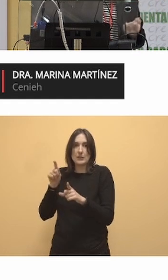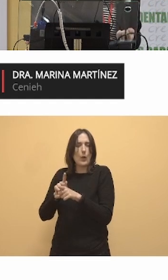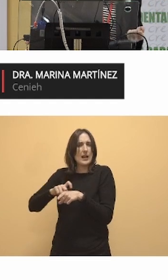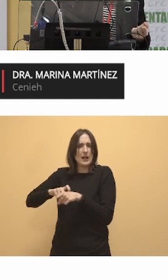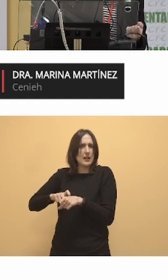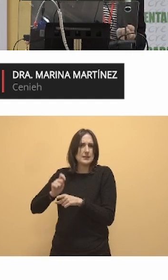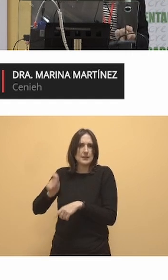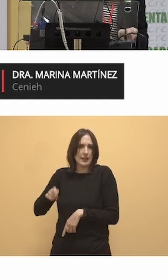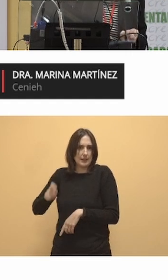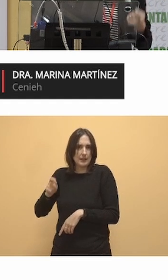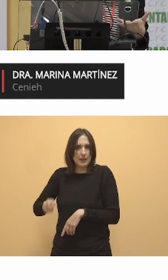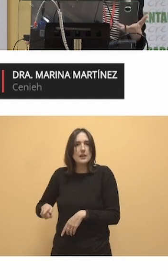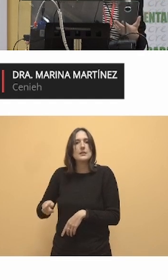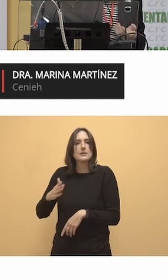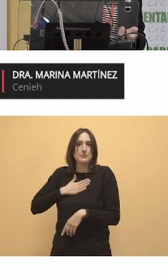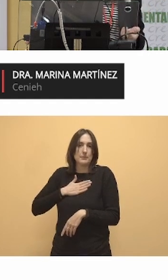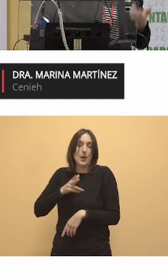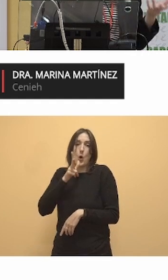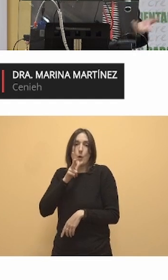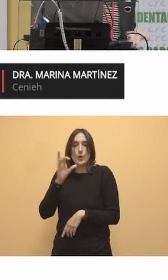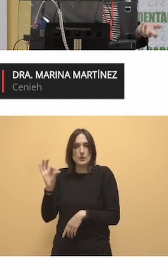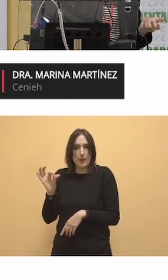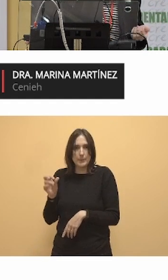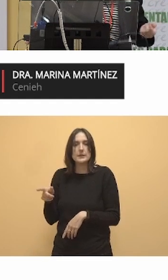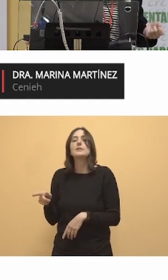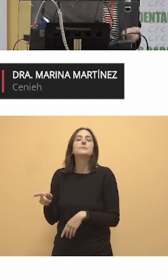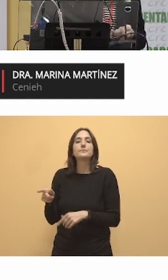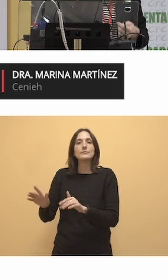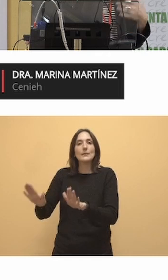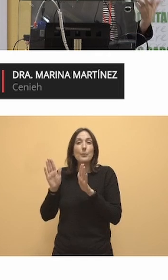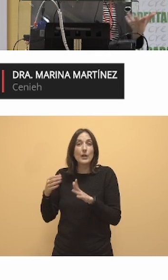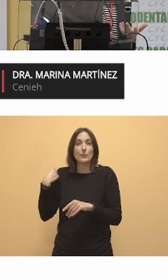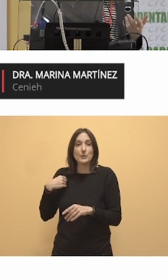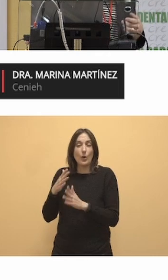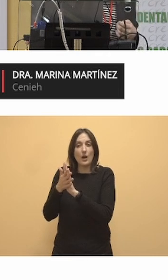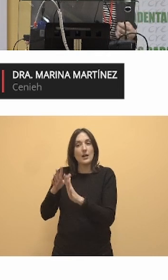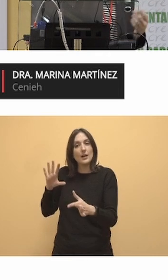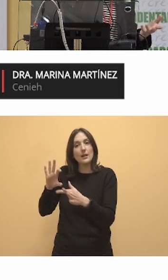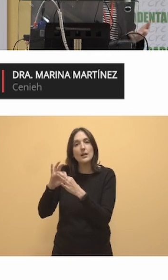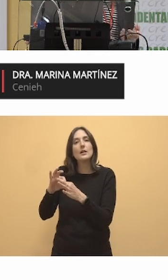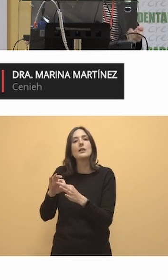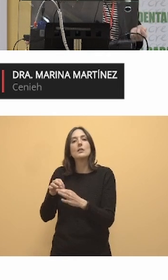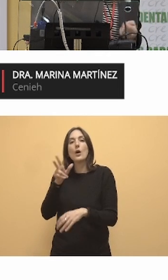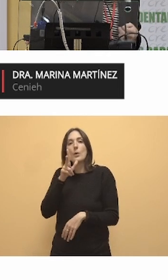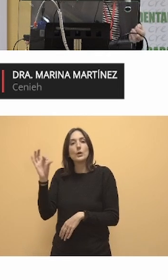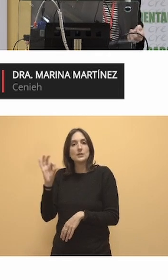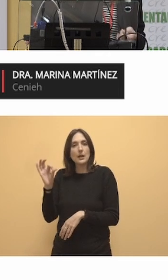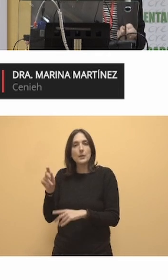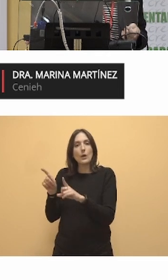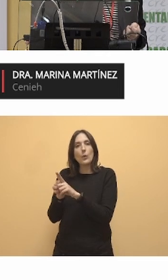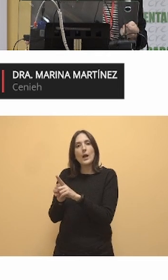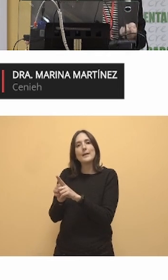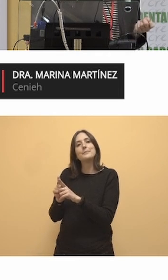característico en Homo sapiens. Pero, al hilo de esto, no solo en Homo sapiens hay agenesia